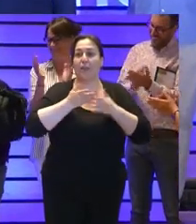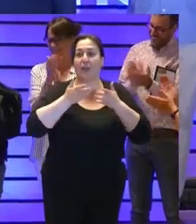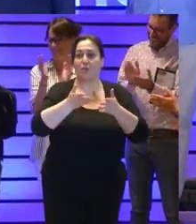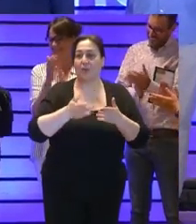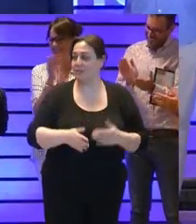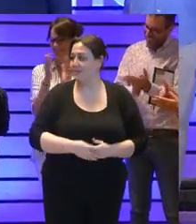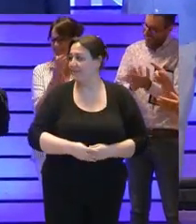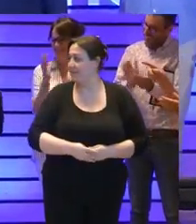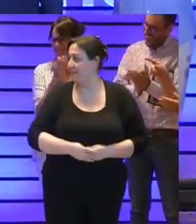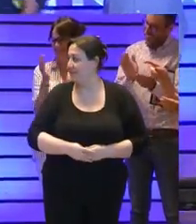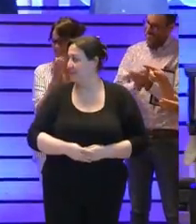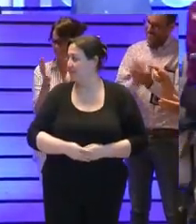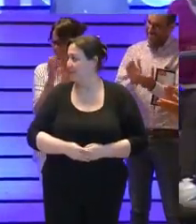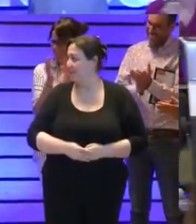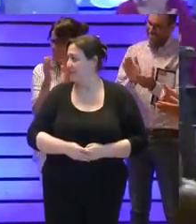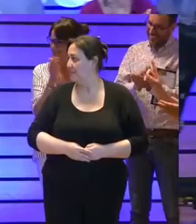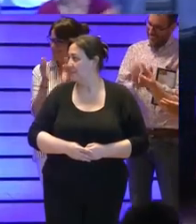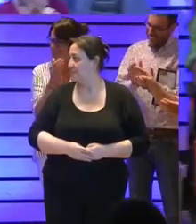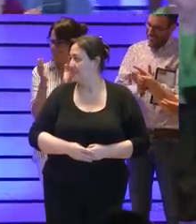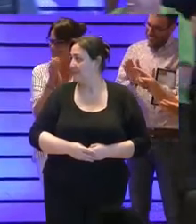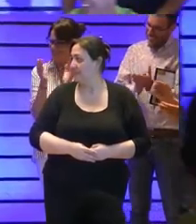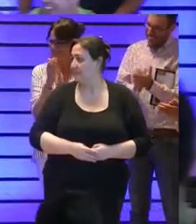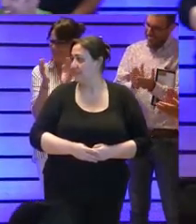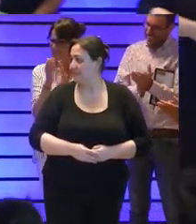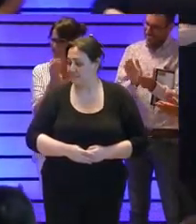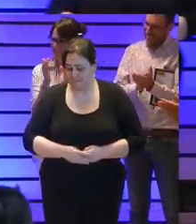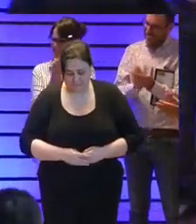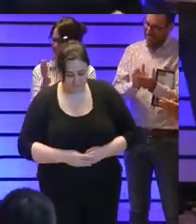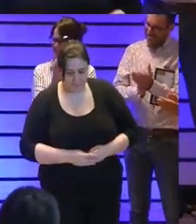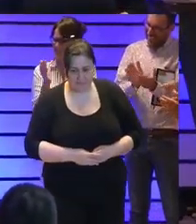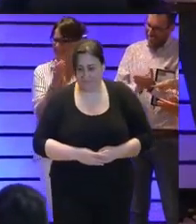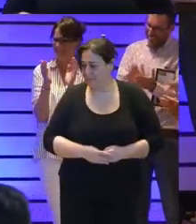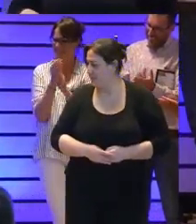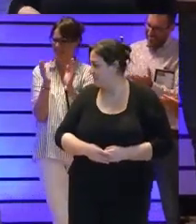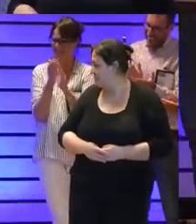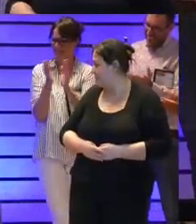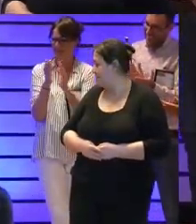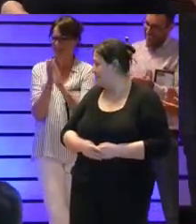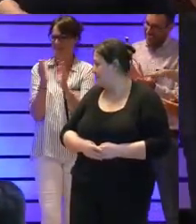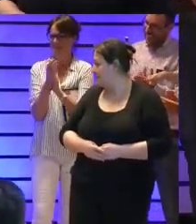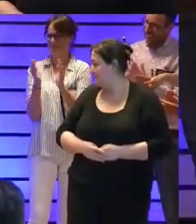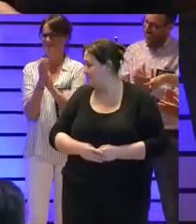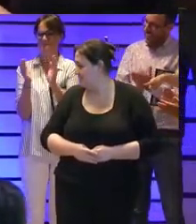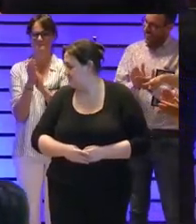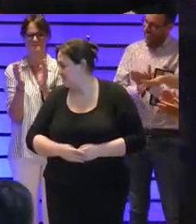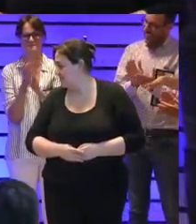independiente. Carolina, Carolina, Gracias, que lo entiendo